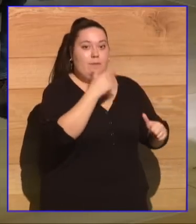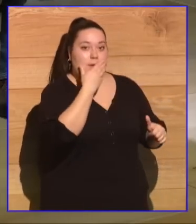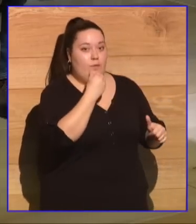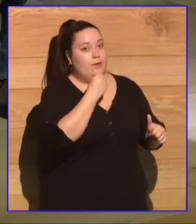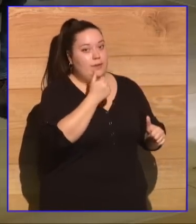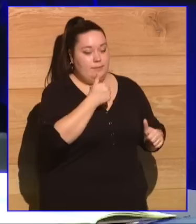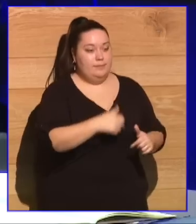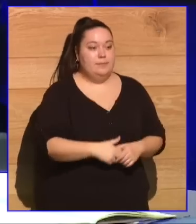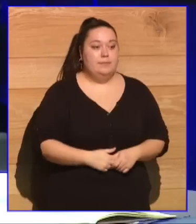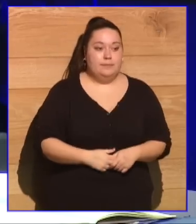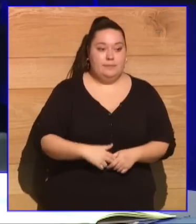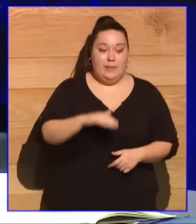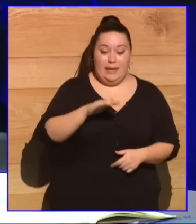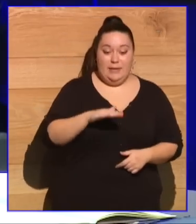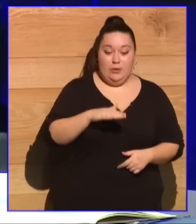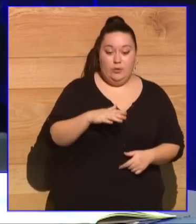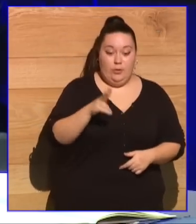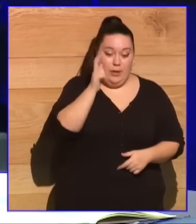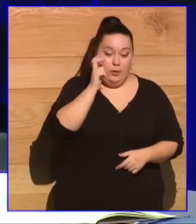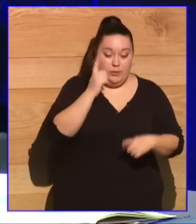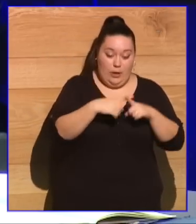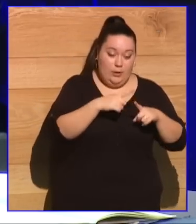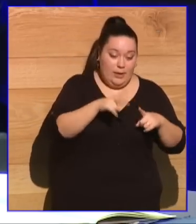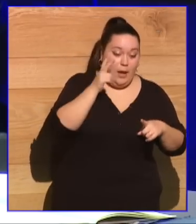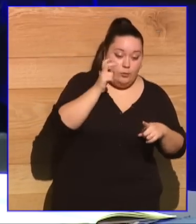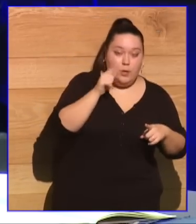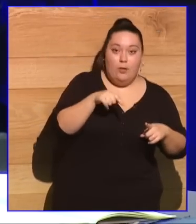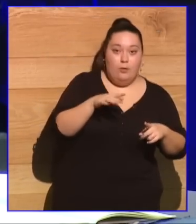lo que pretendíamos, que es que el niño que escucha todo esto no ha entendido nada.